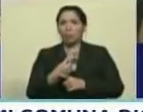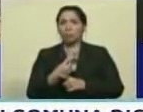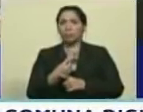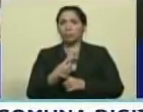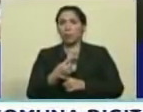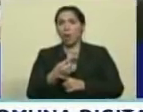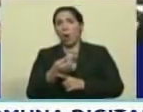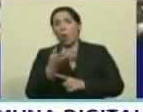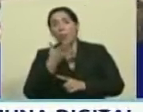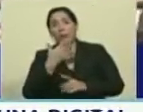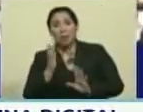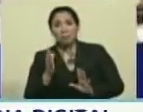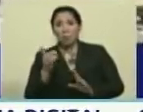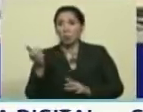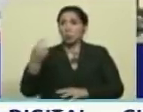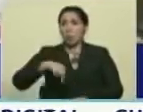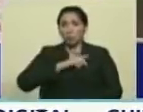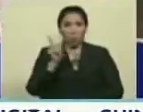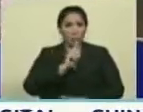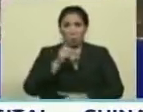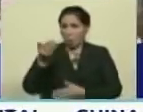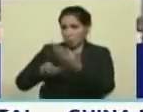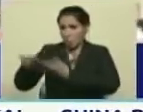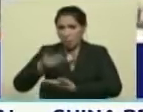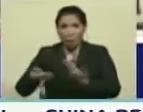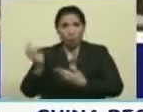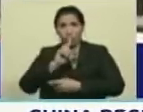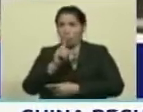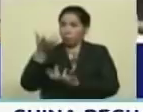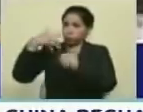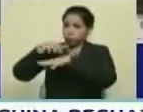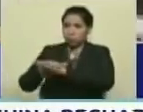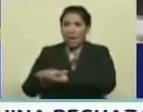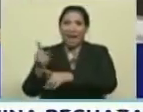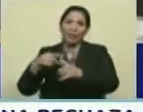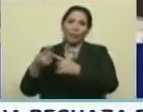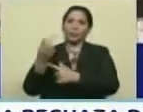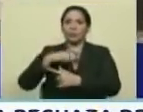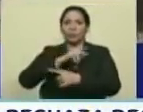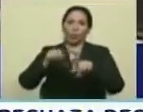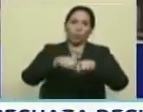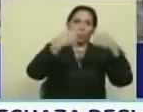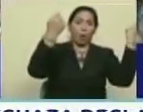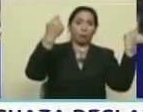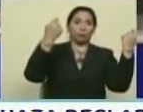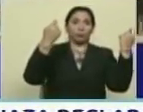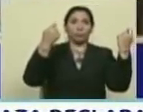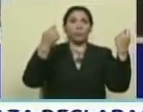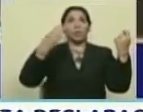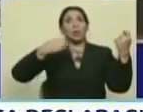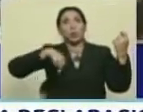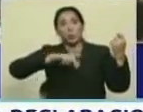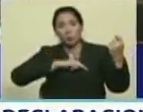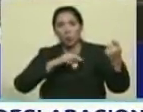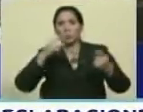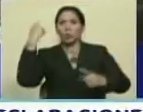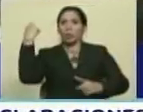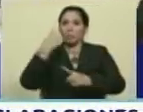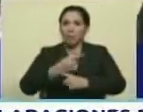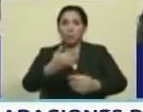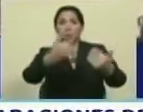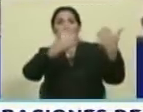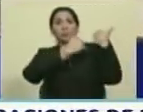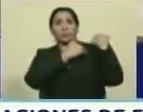de fracasar. Este no es un momento en que eliminemos nuestras responsabilidades,